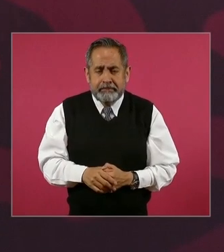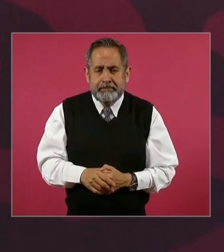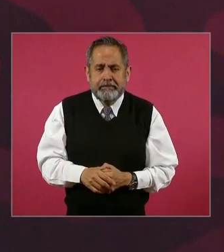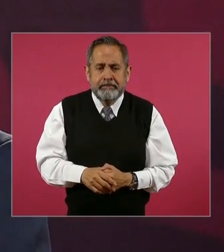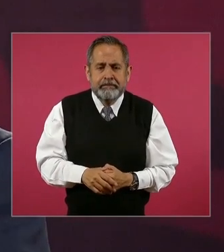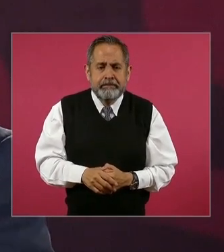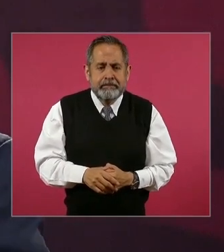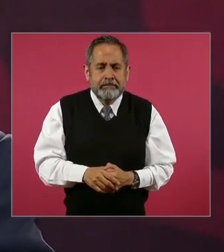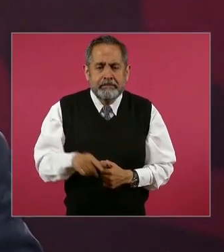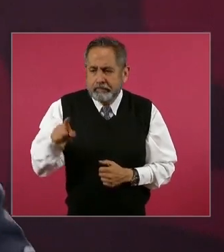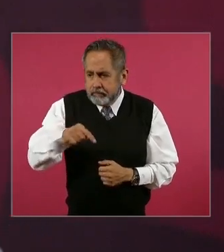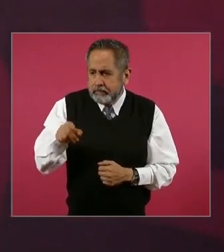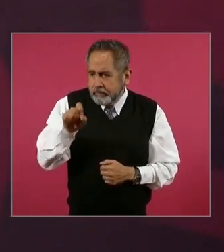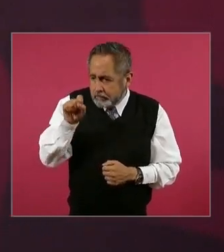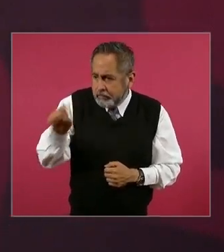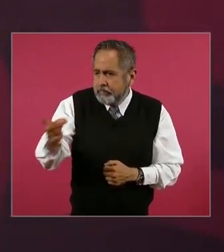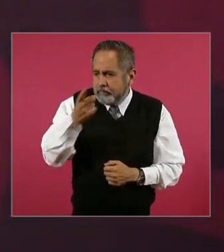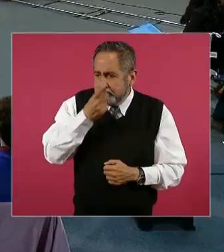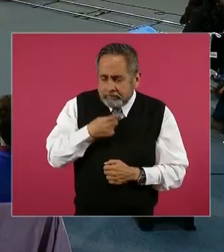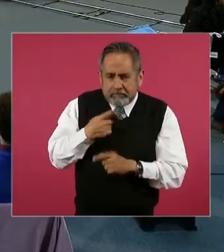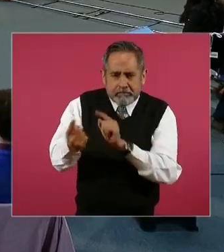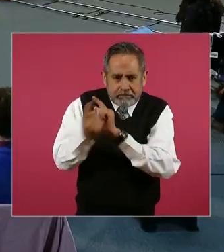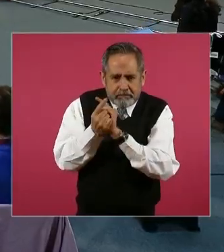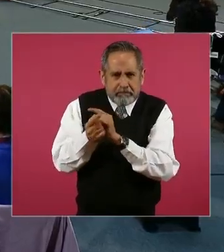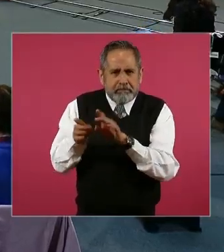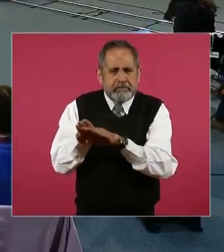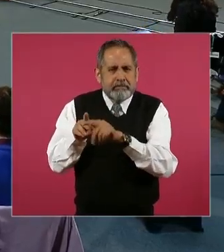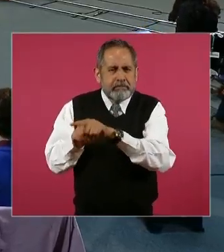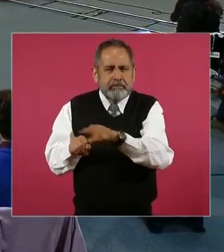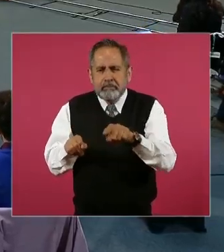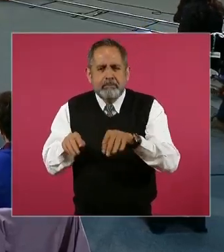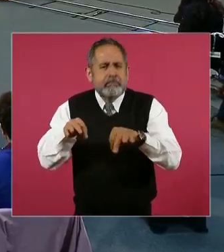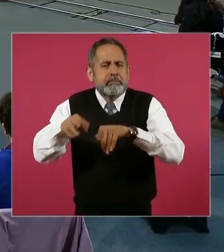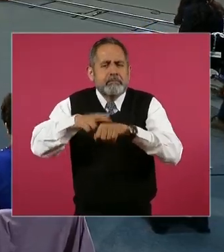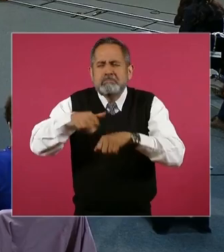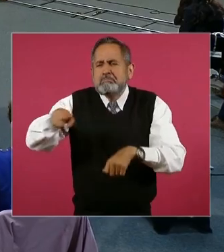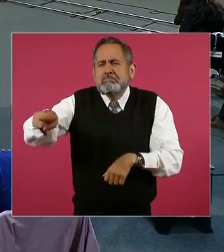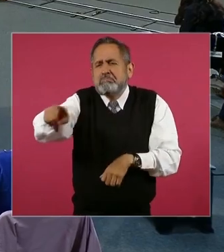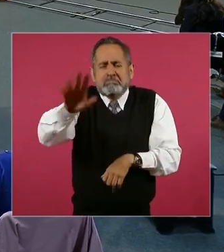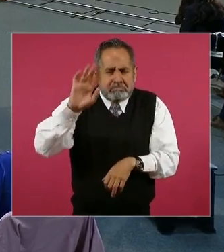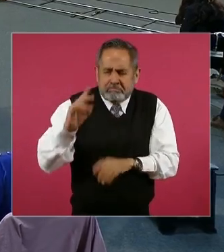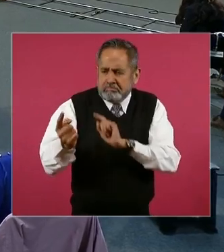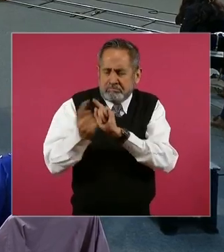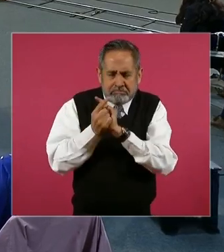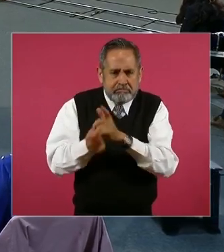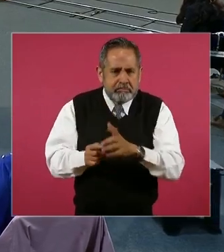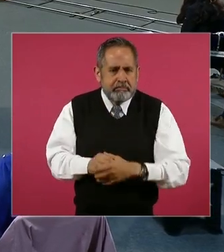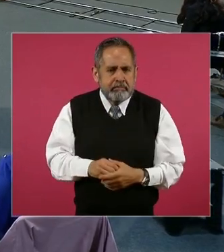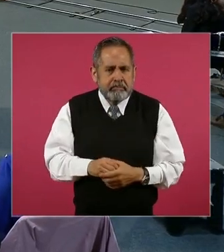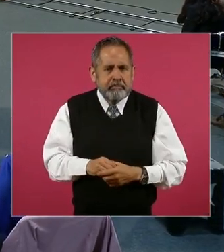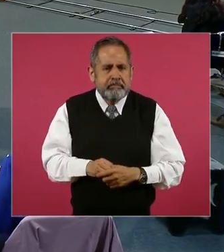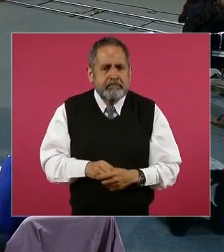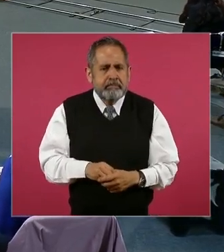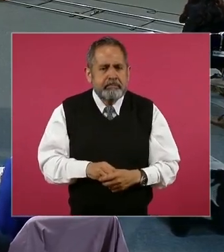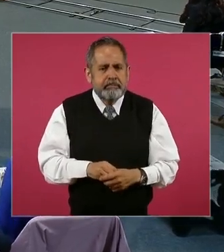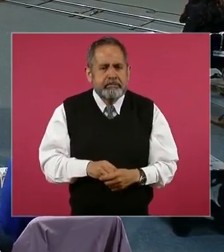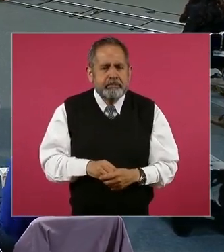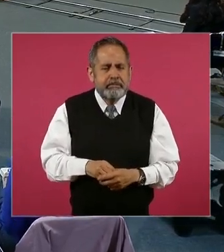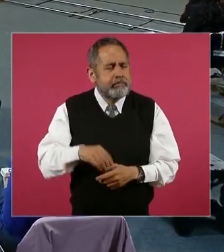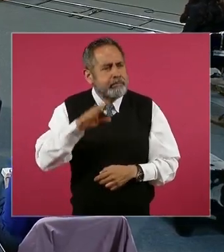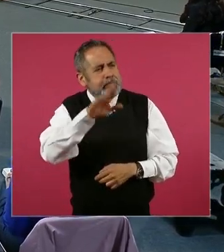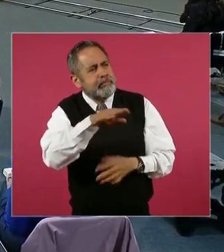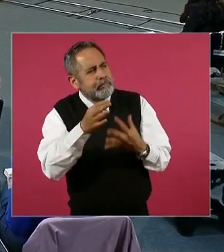gente ellos mismos un trabajador me dijo este